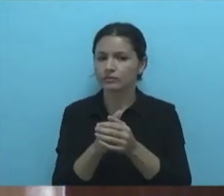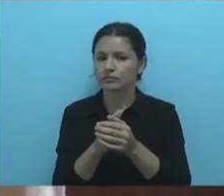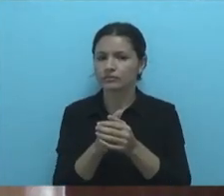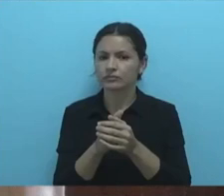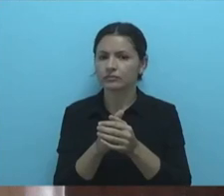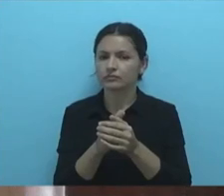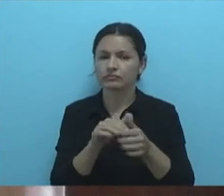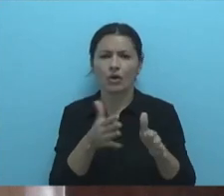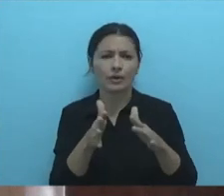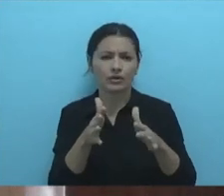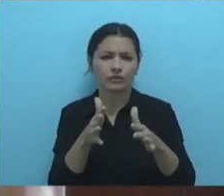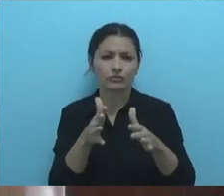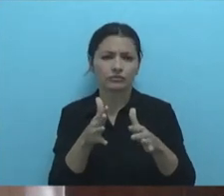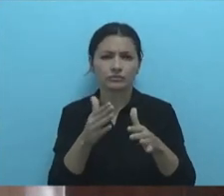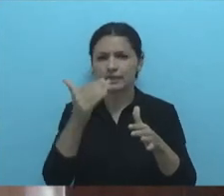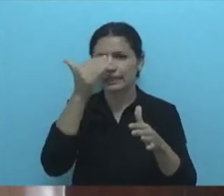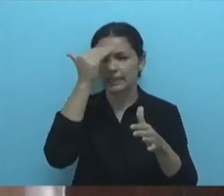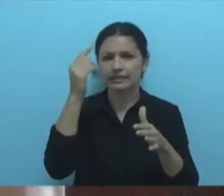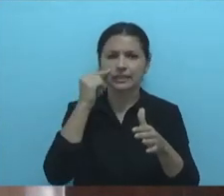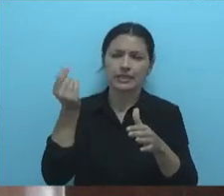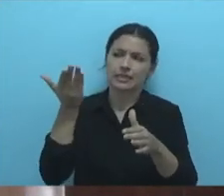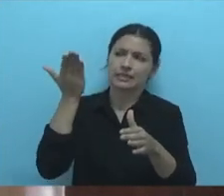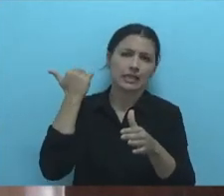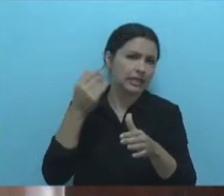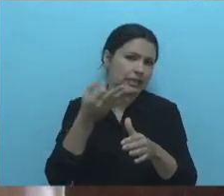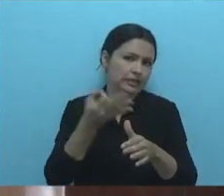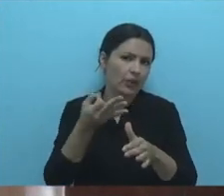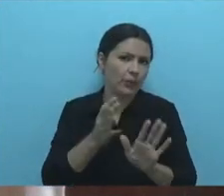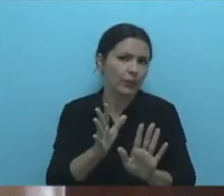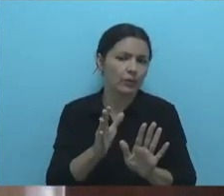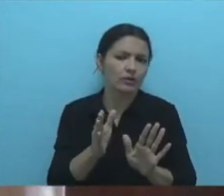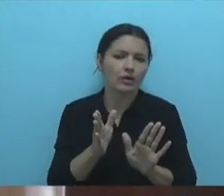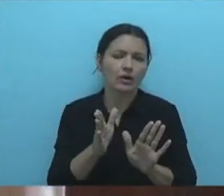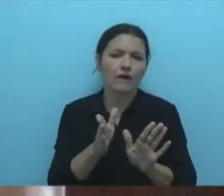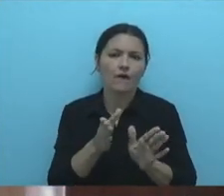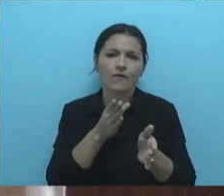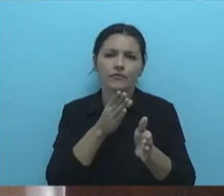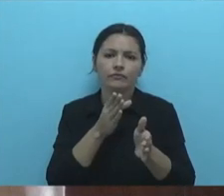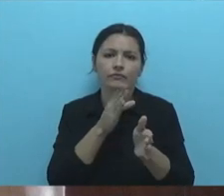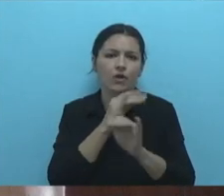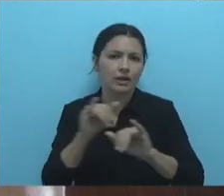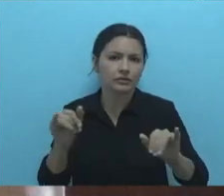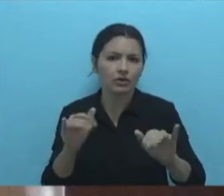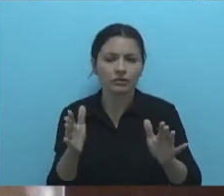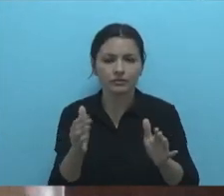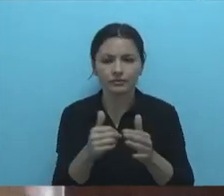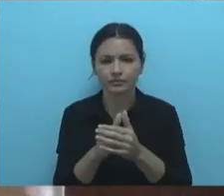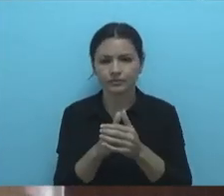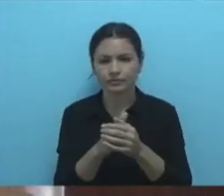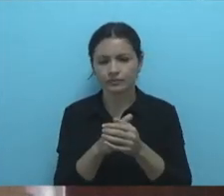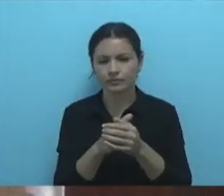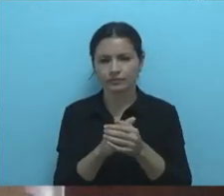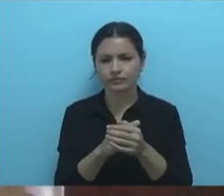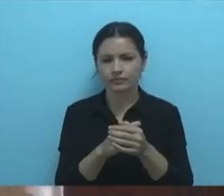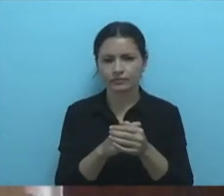recuerdo con exactitud la fecha pero hace más de 15 días con seguridad creo que es información no sé de cuáles son los